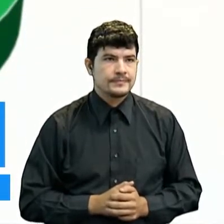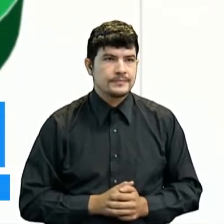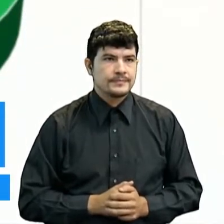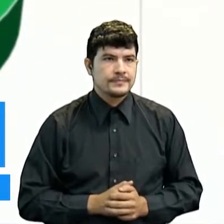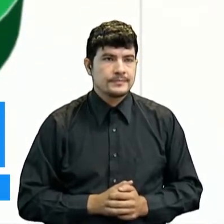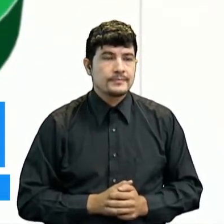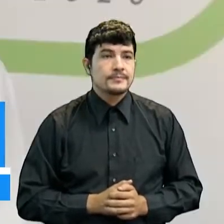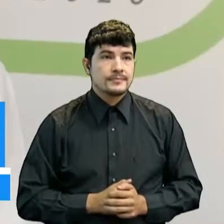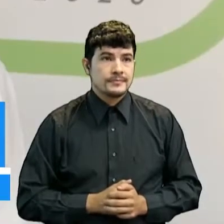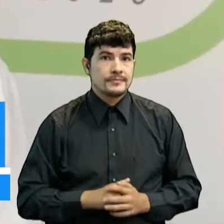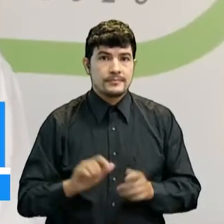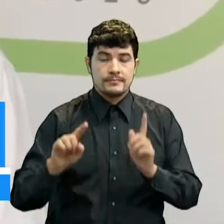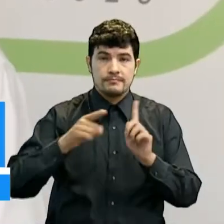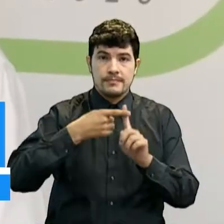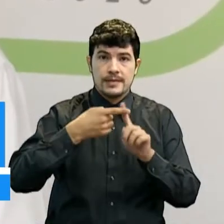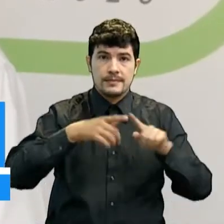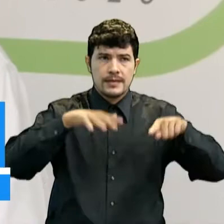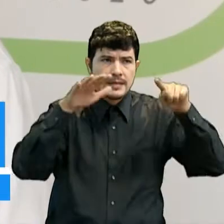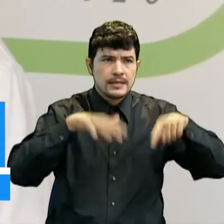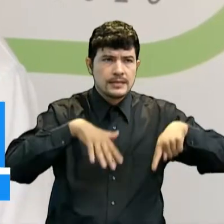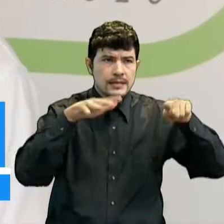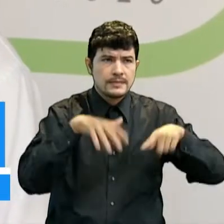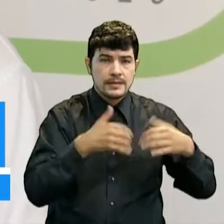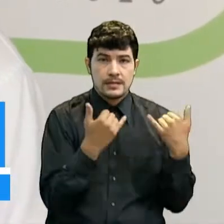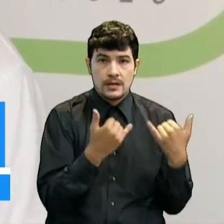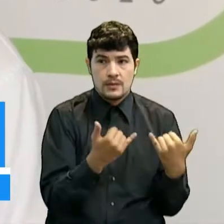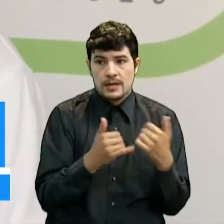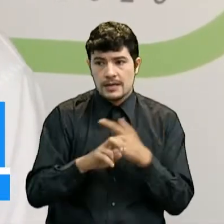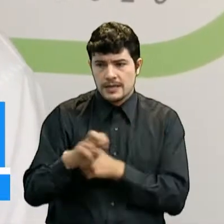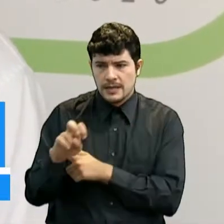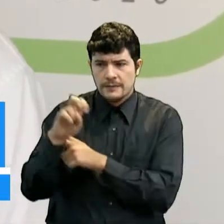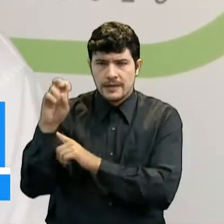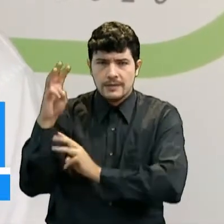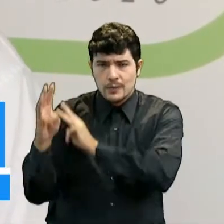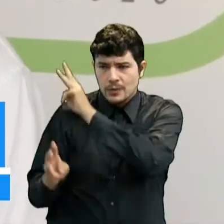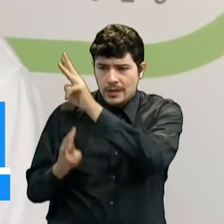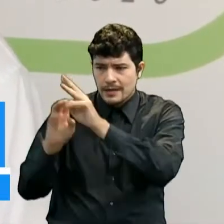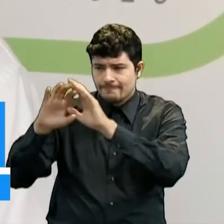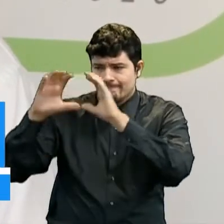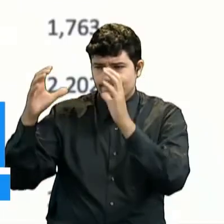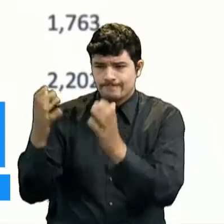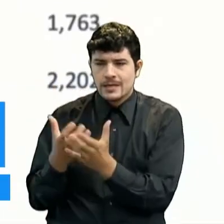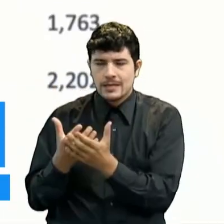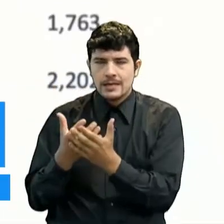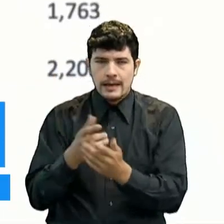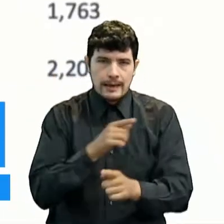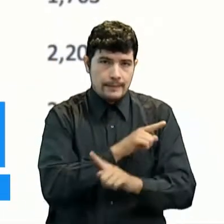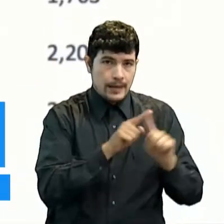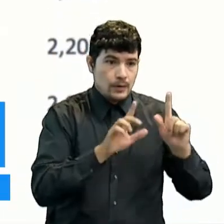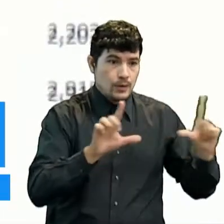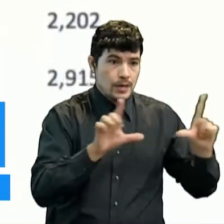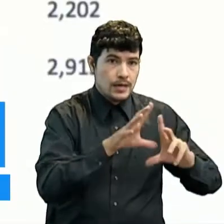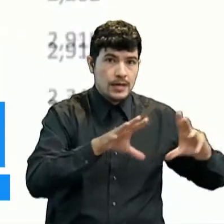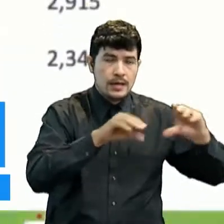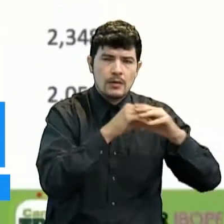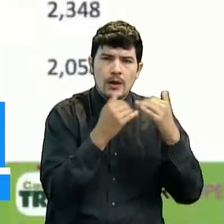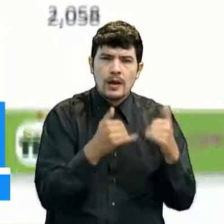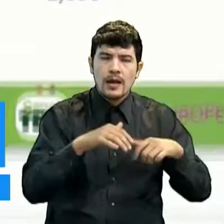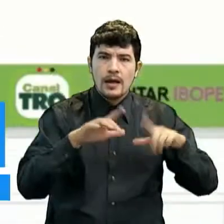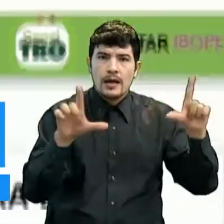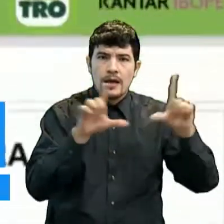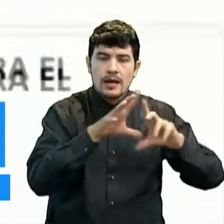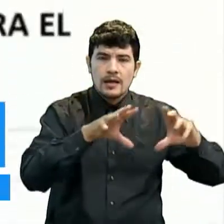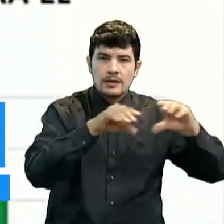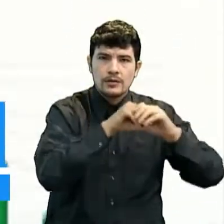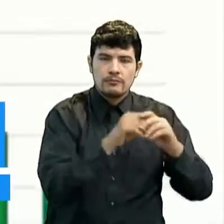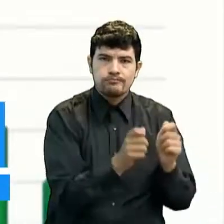raíz de, pues de todo lo que estamos viviendo a nivel mundial, pero pues cabe resaltar que la audiencia durante este semestre ha